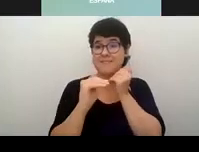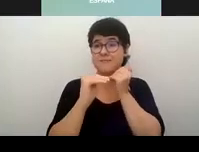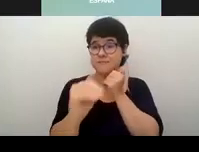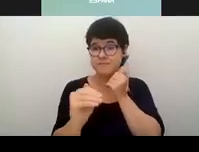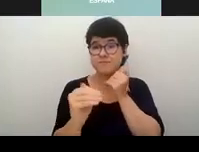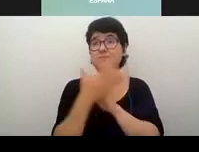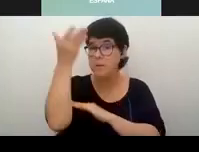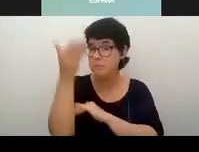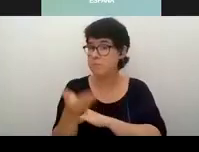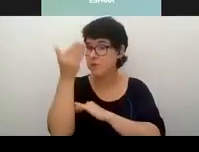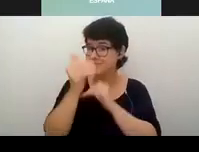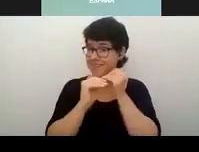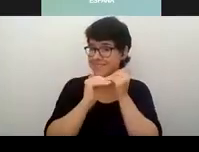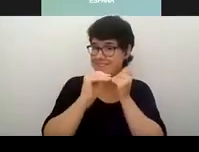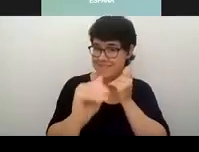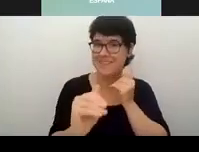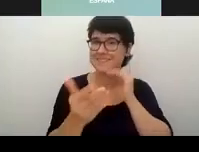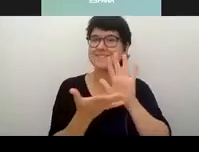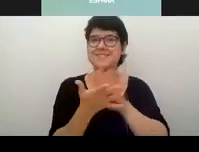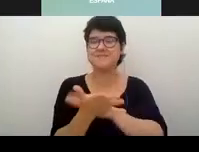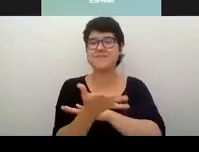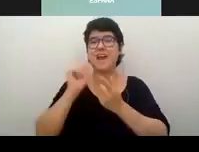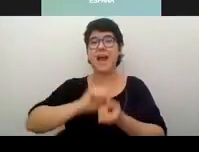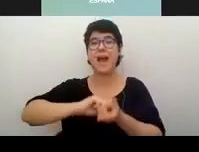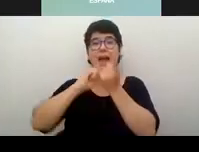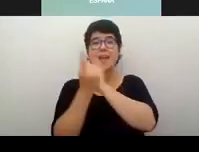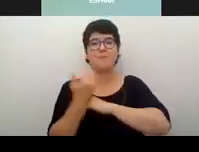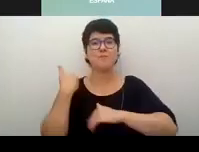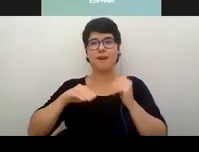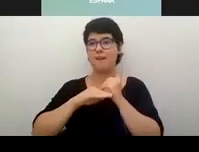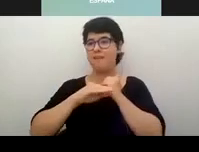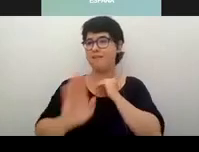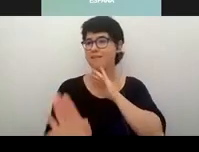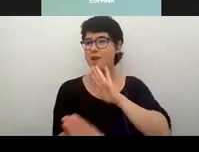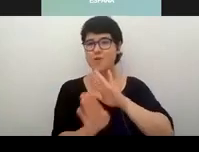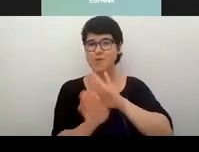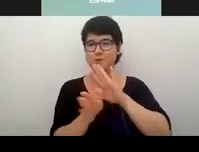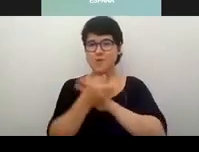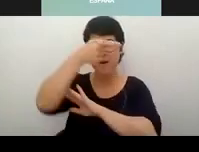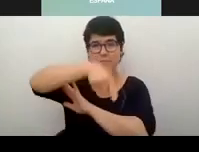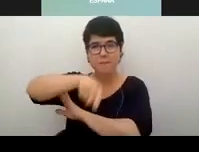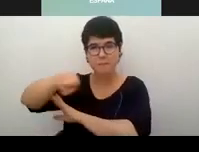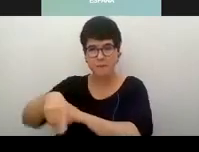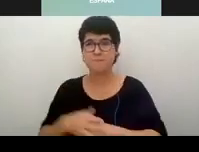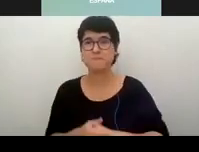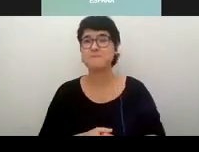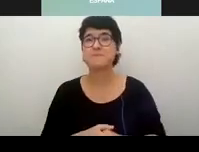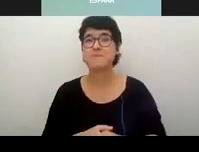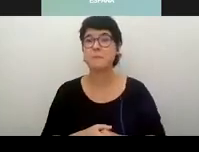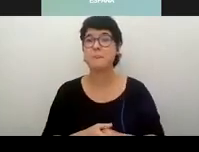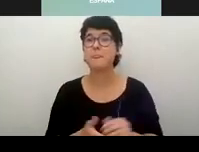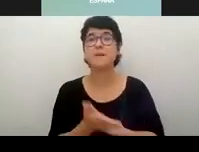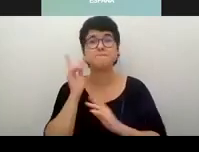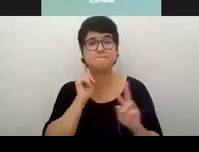factor más importante, es decir, vamos a generar un cambio que se va a mantener a lo largo de los meses y se van a prevenir